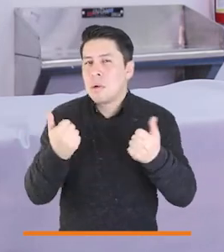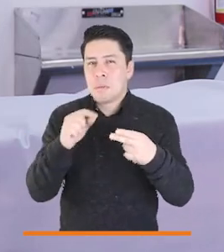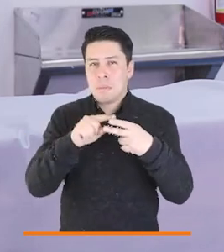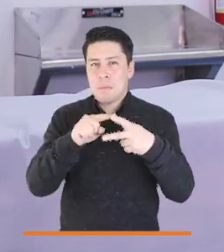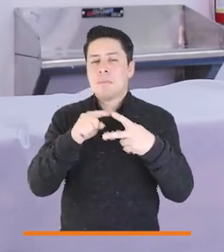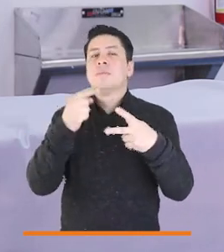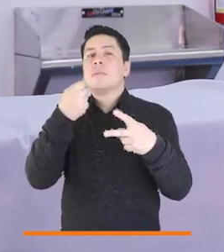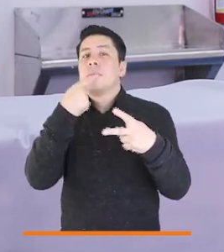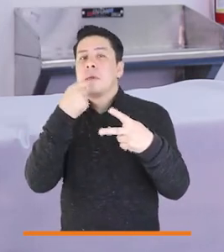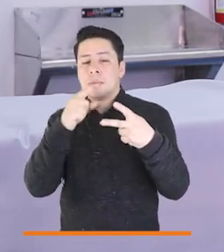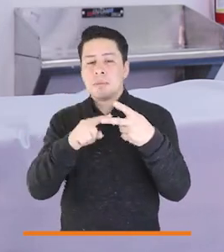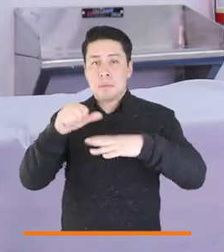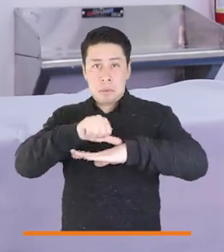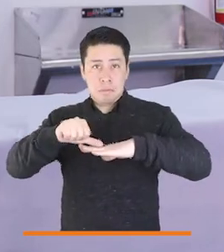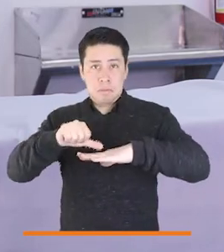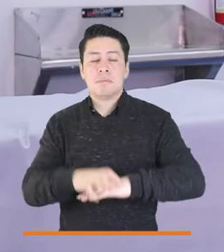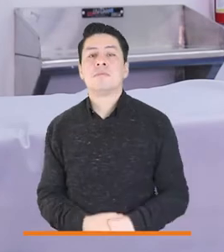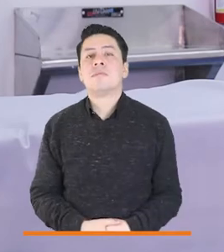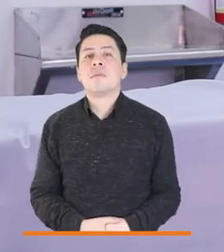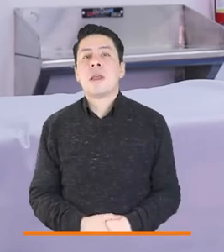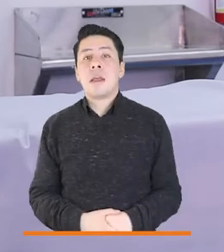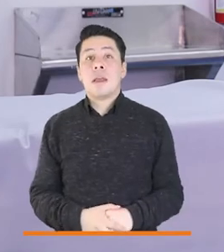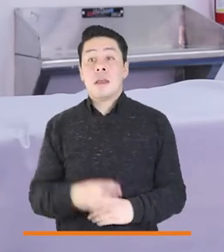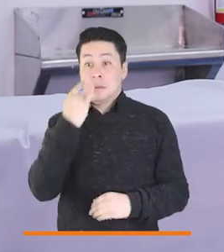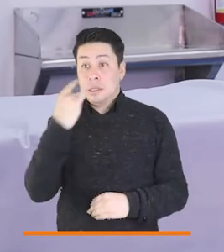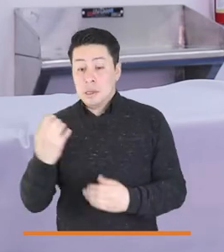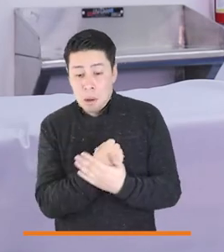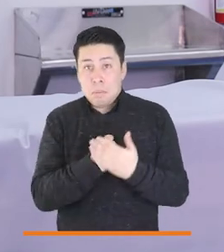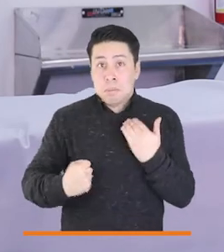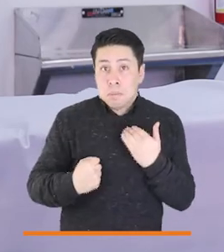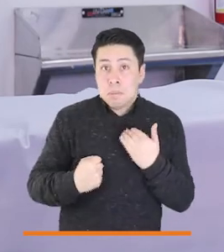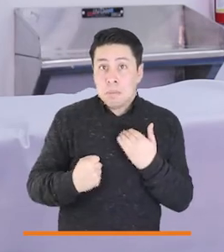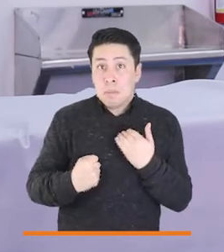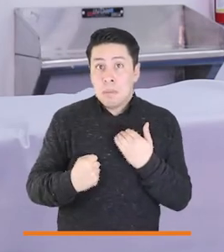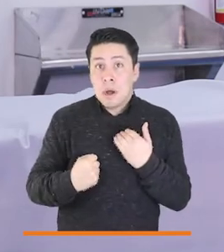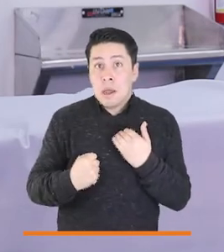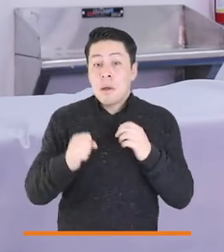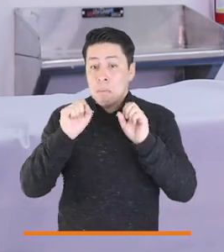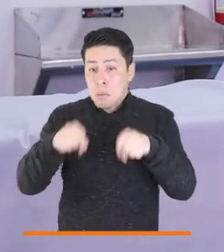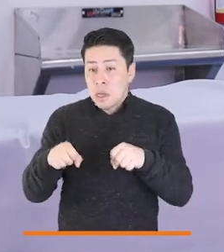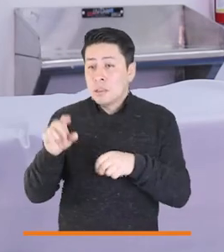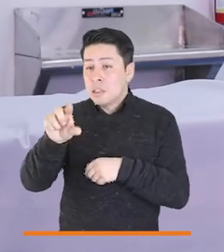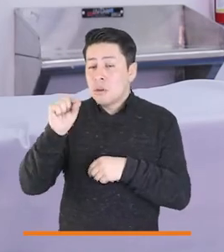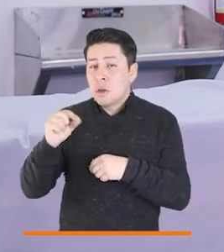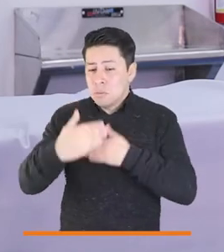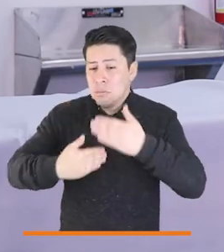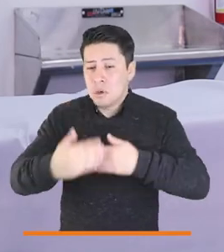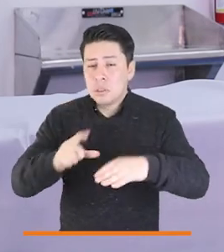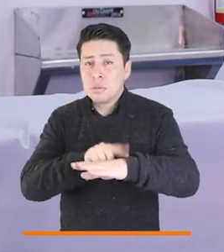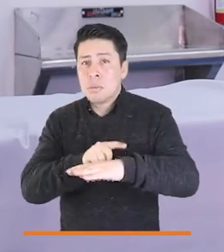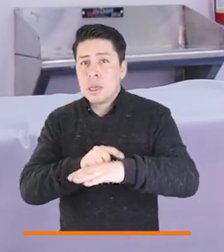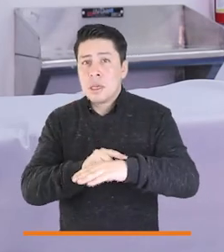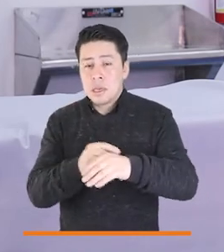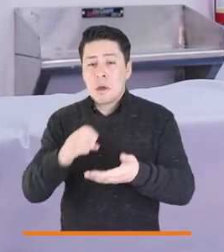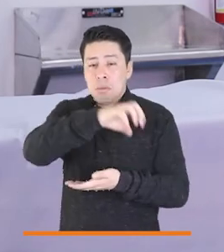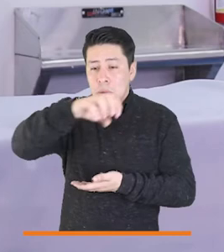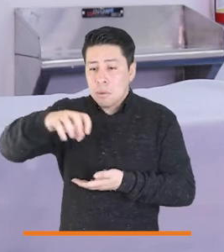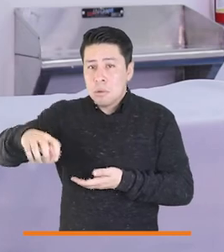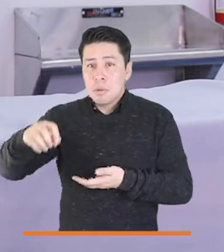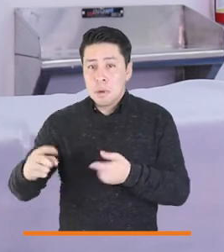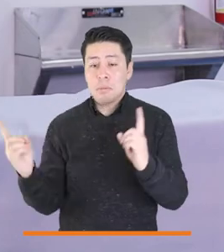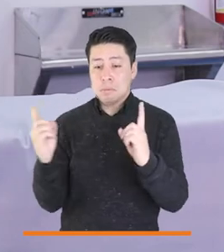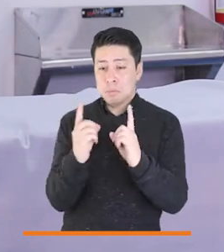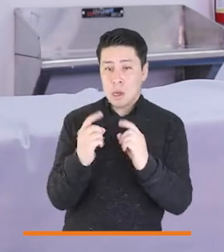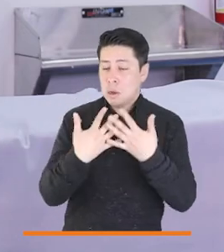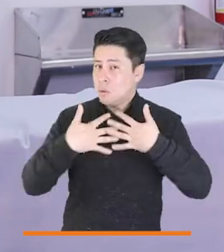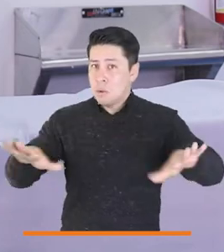el tipo de tratamiento entre opciones con medicamentos o con instrumentos. Si te interesa un aborto con medicamentos, podrás optar por un tratamiento